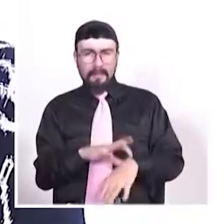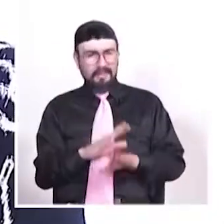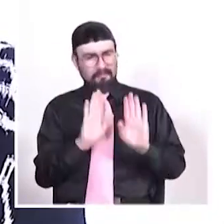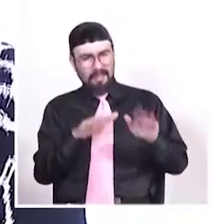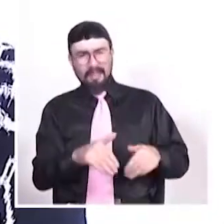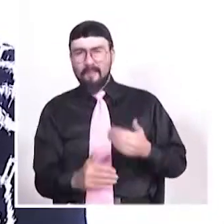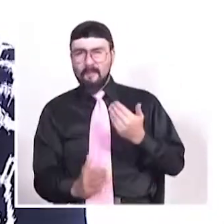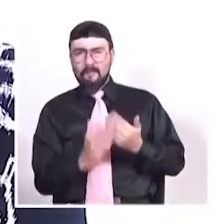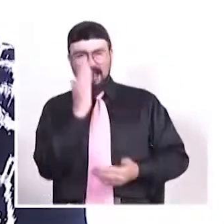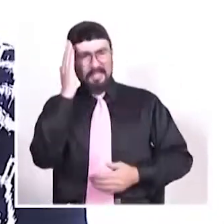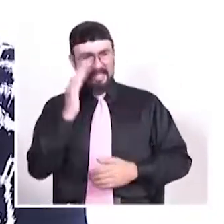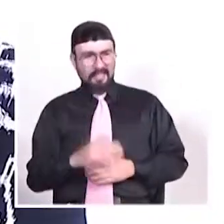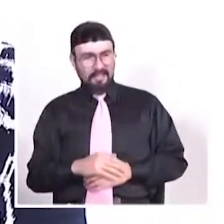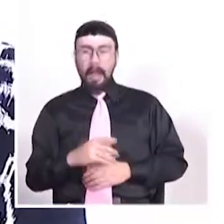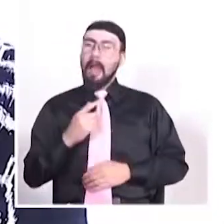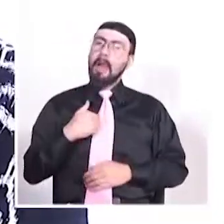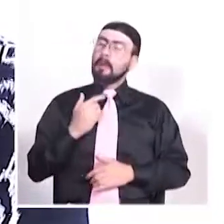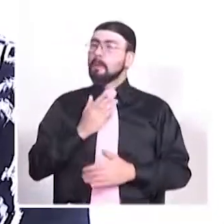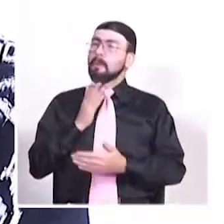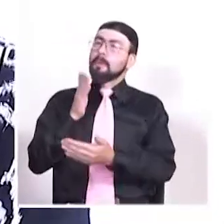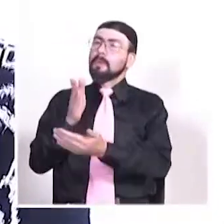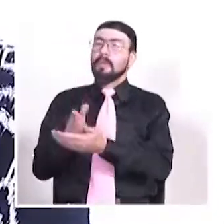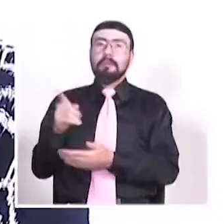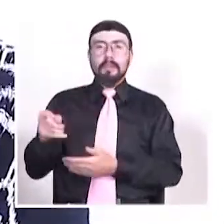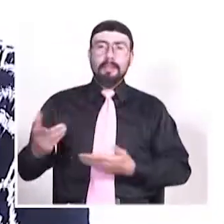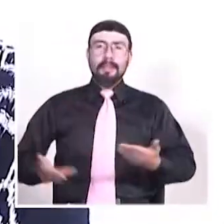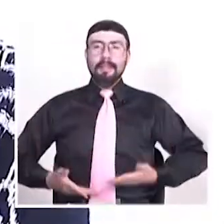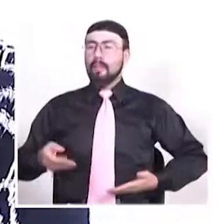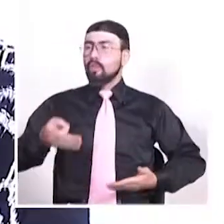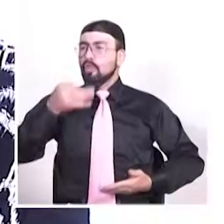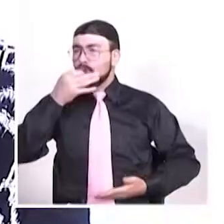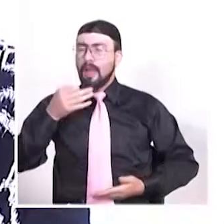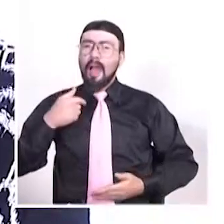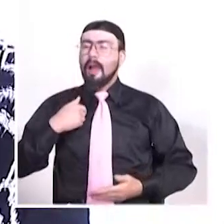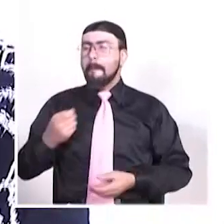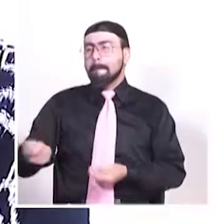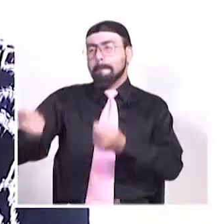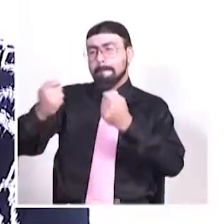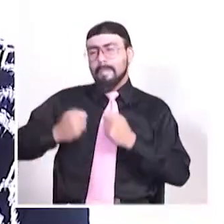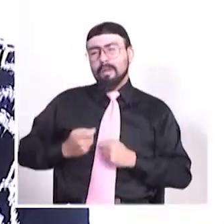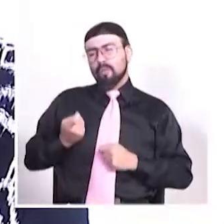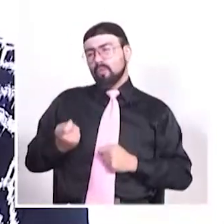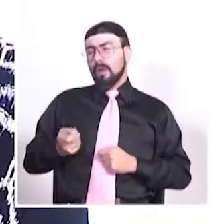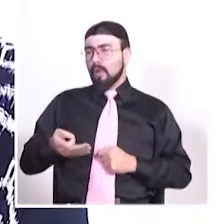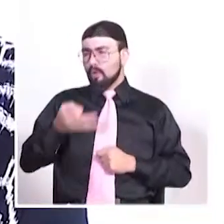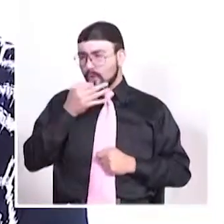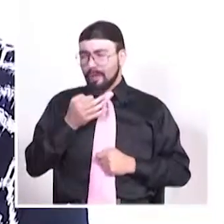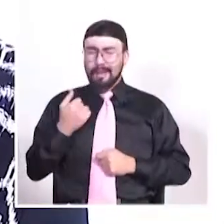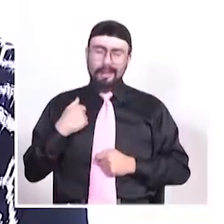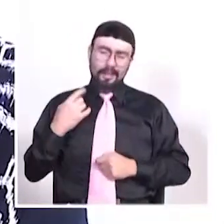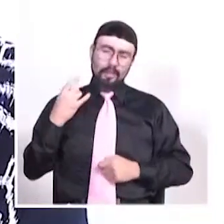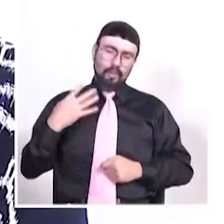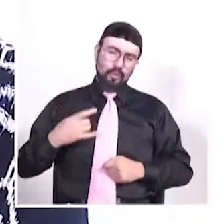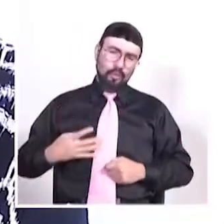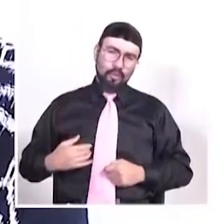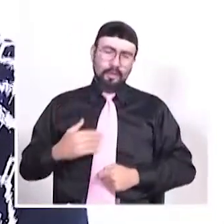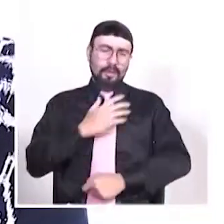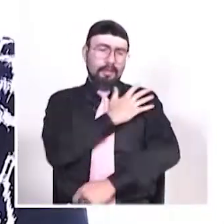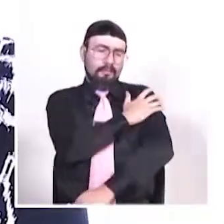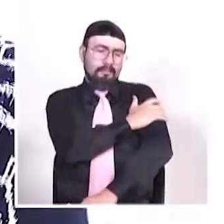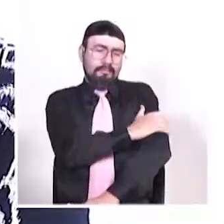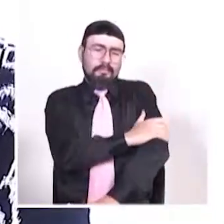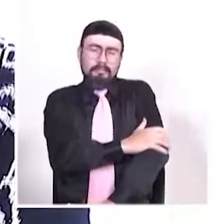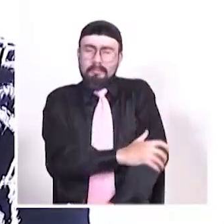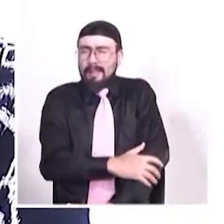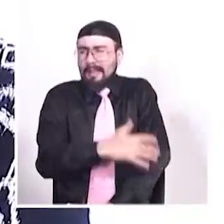fácil que voy a ir a la droguería a que me manden una pastica porque es que me duele el brazo